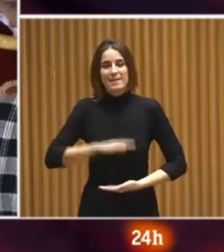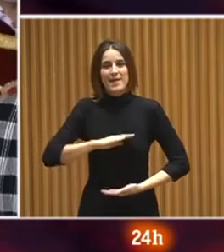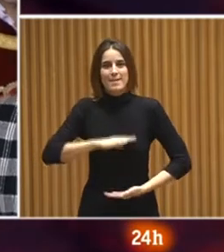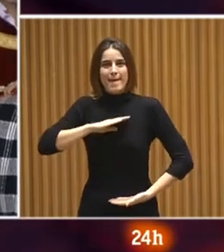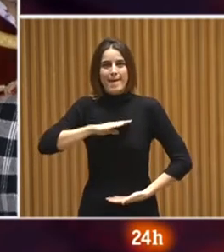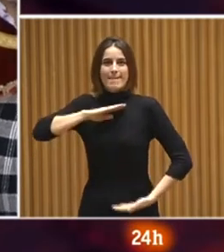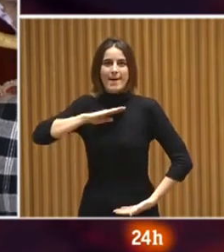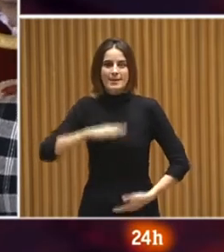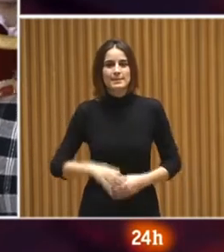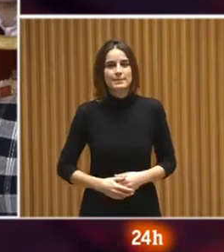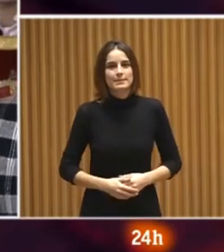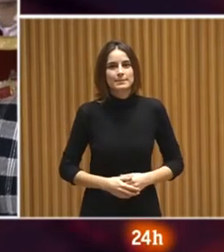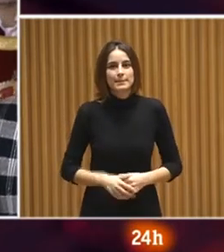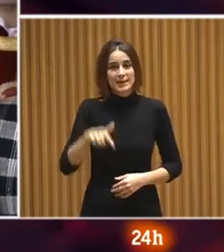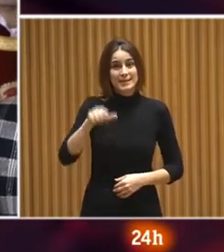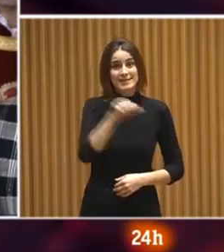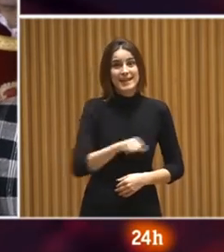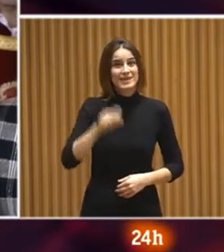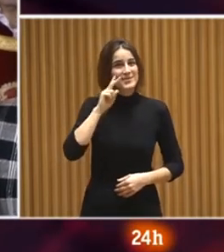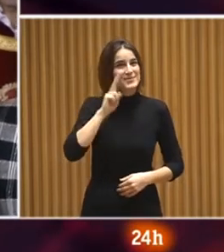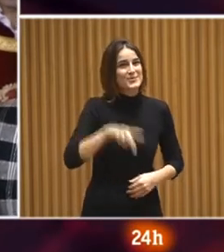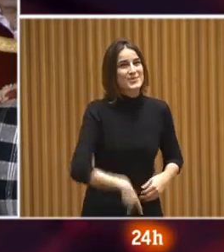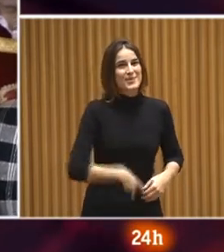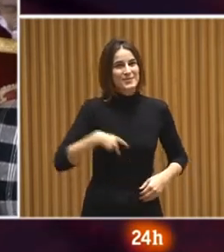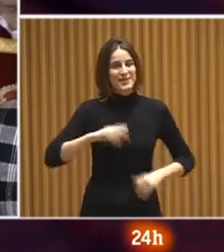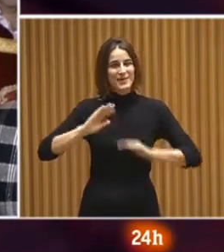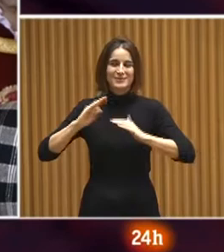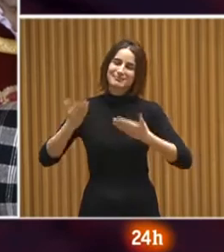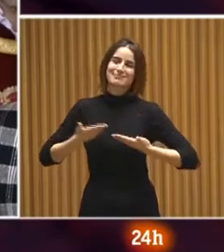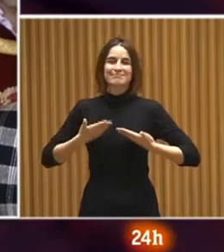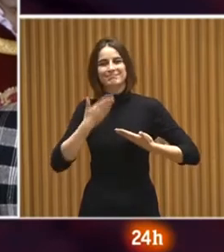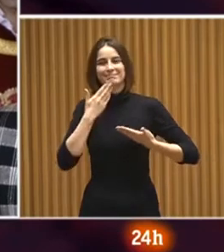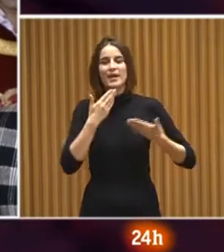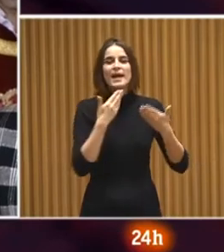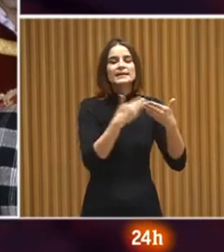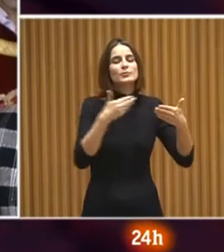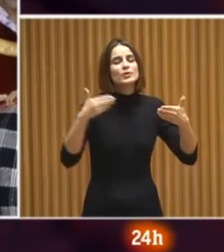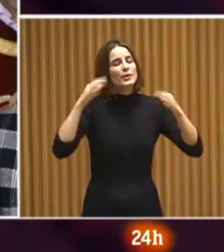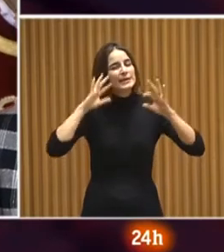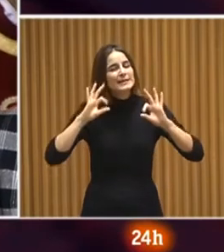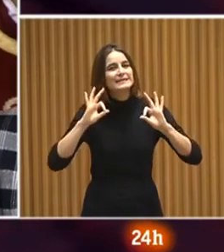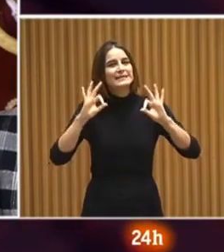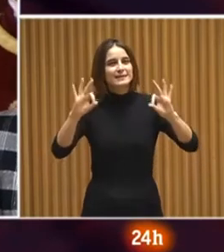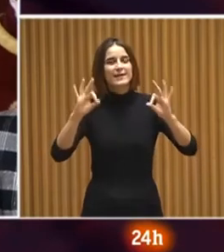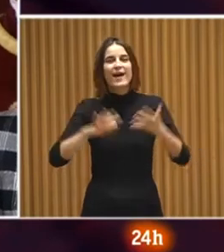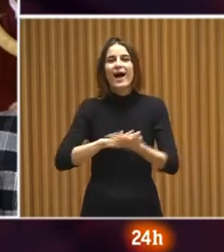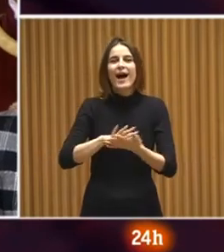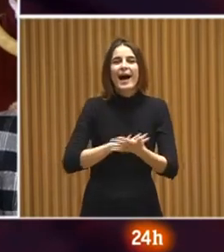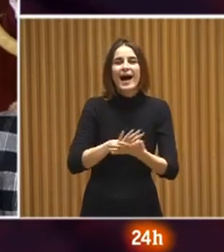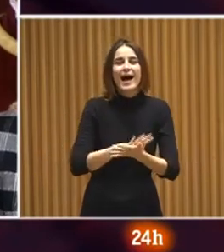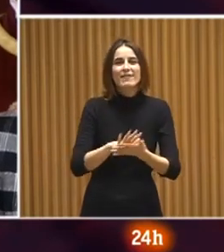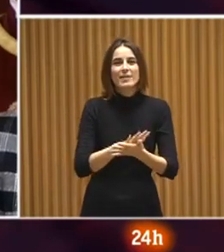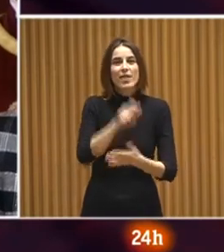del Prado nos regaló una exposición muy especial sobre la belleza creada por dos mujeres hace más